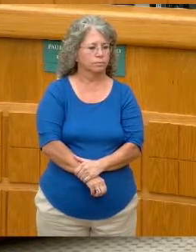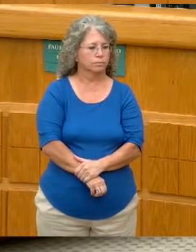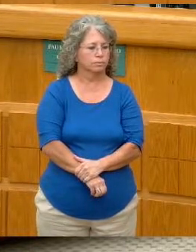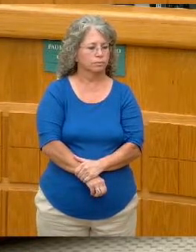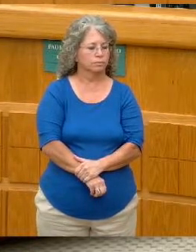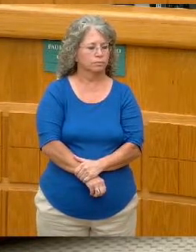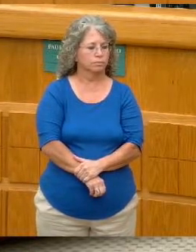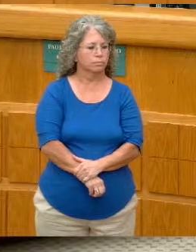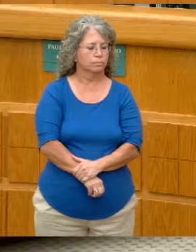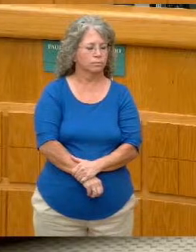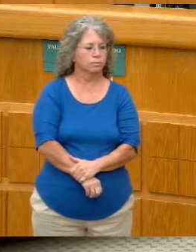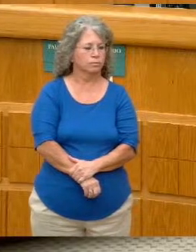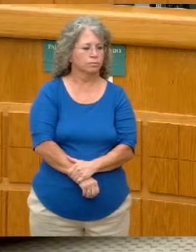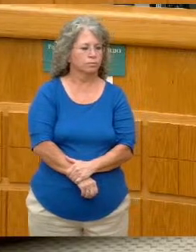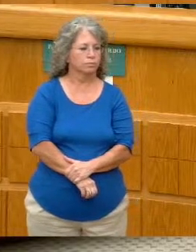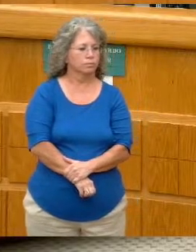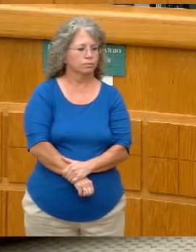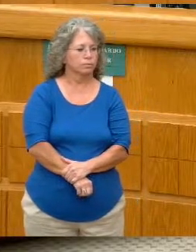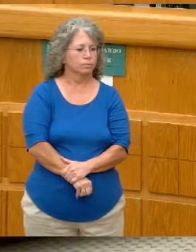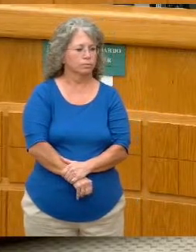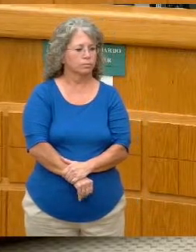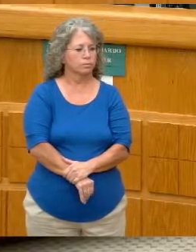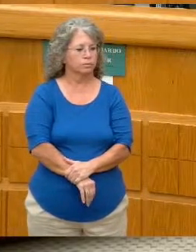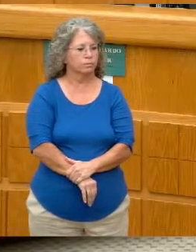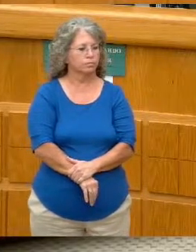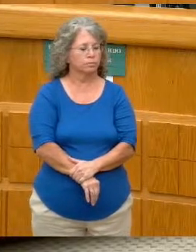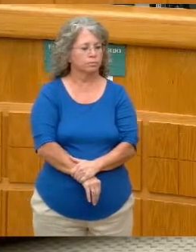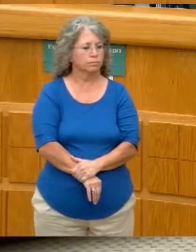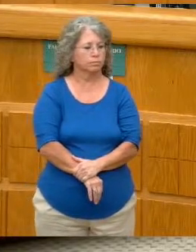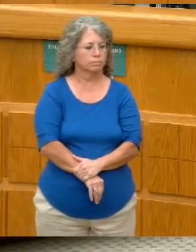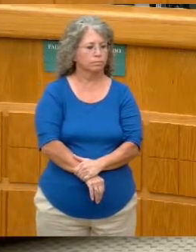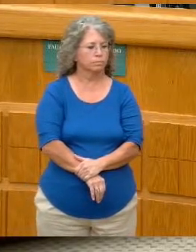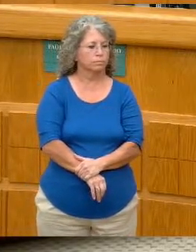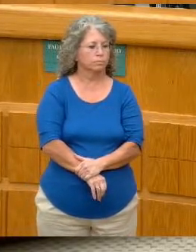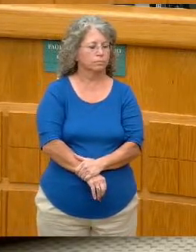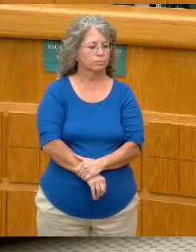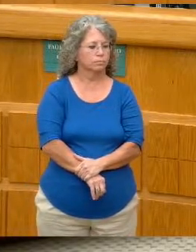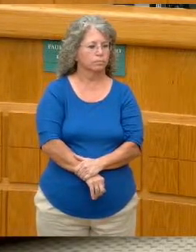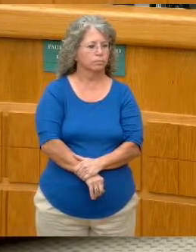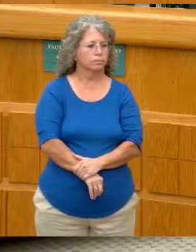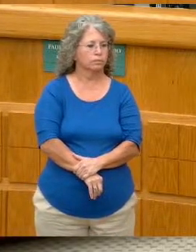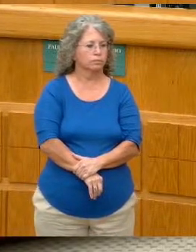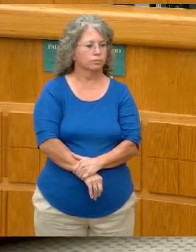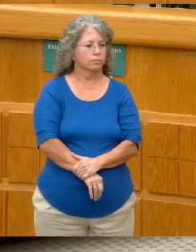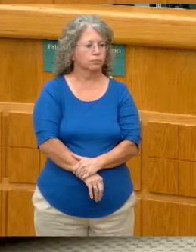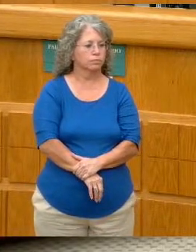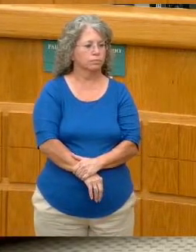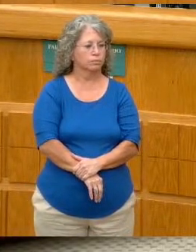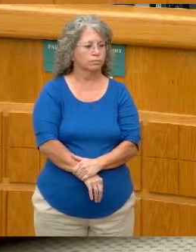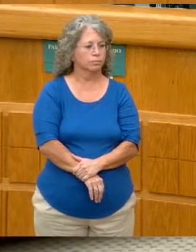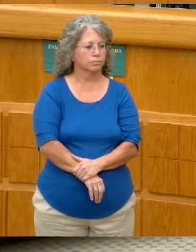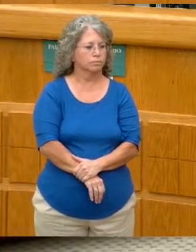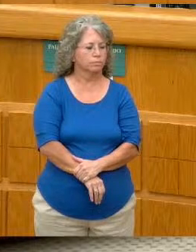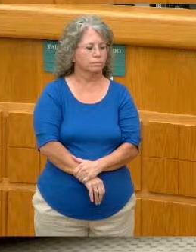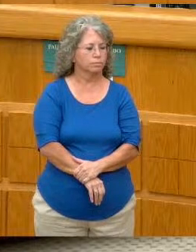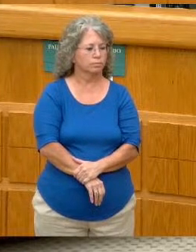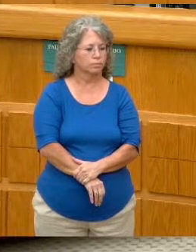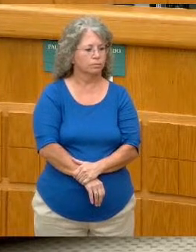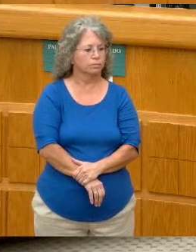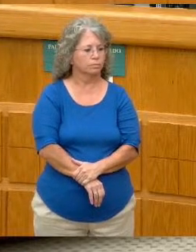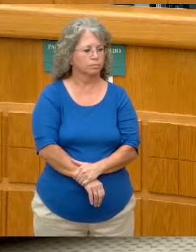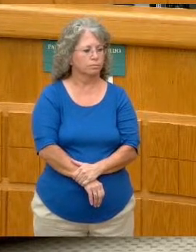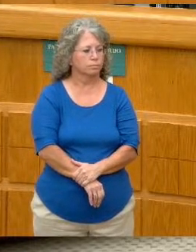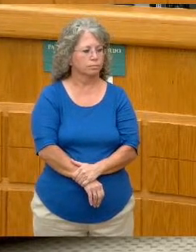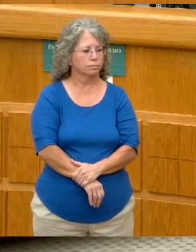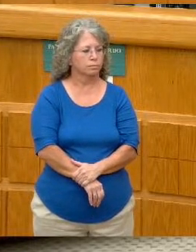Enfermedades recomiendan a la población vacunarse contra la influenza. Esta es recomendada para personas mayores a los 6 meses de edad. Y si usted es